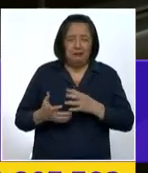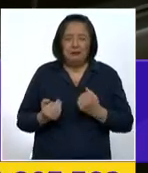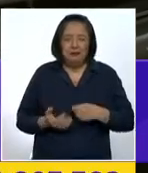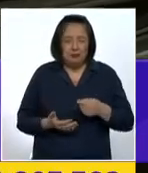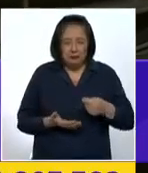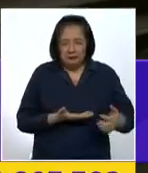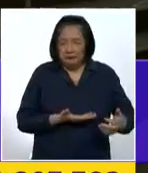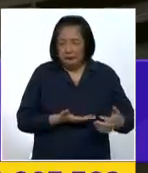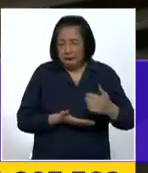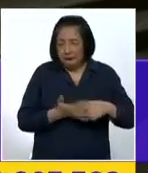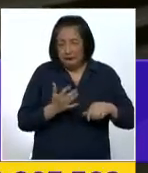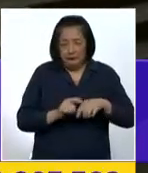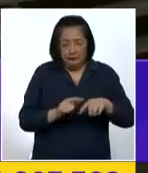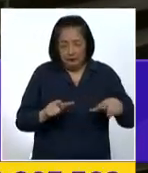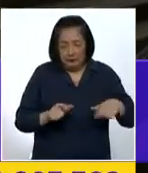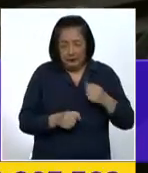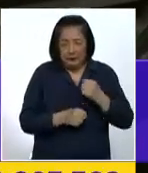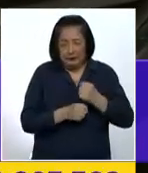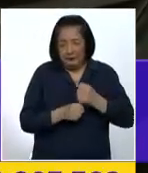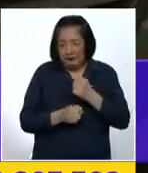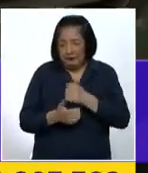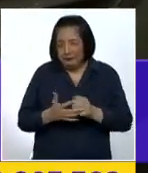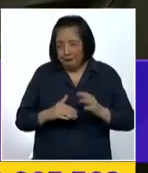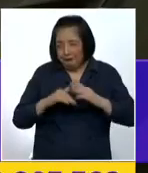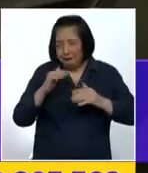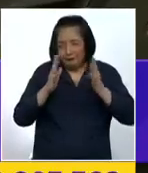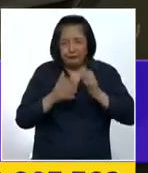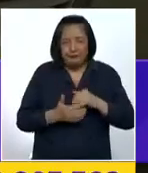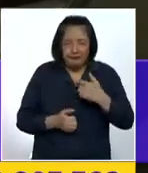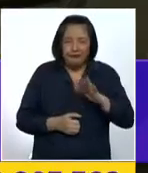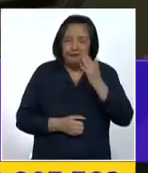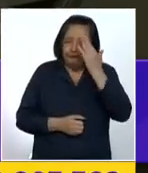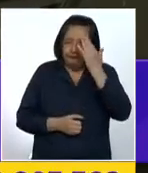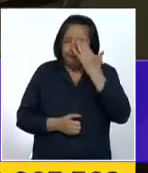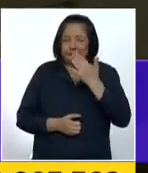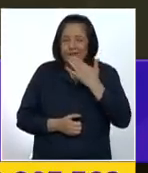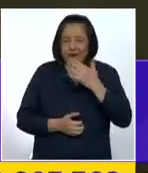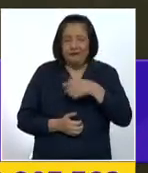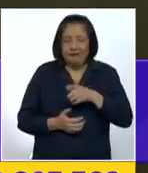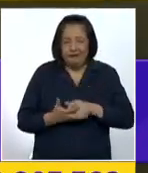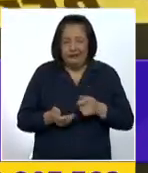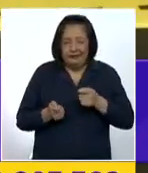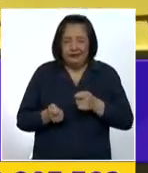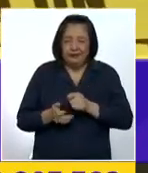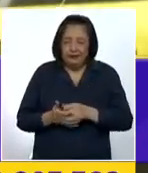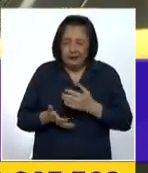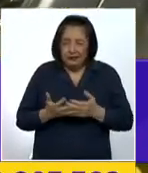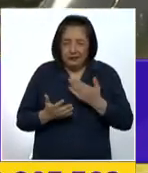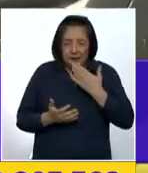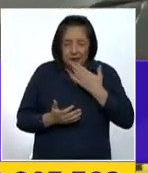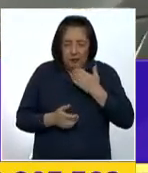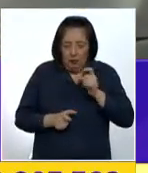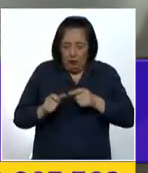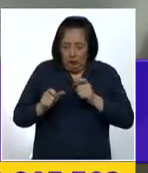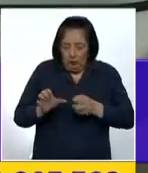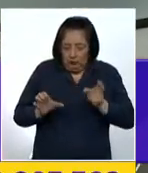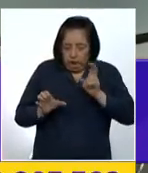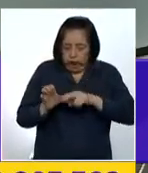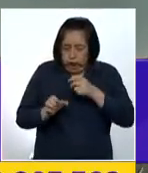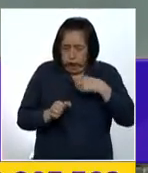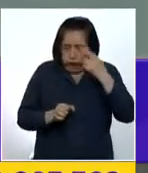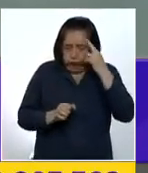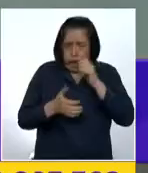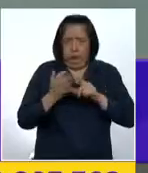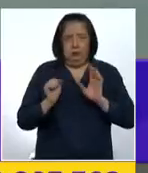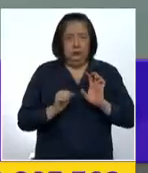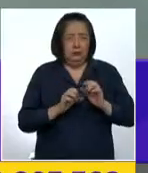cupos, y nos comentaba que ya estaba identificado quién estaba detrás y también las personas que habrían participado. Es por eso que sabemos que por la